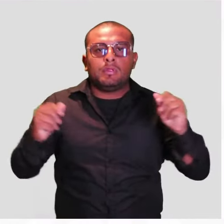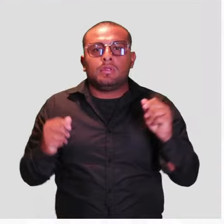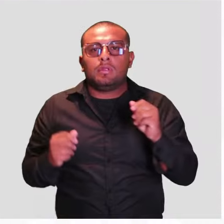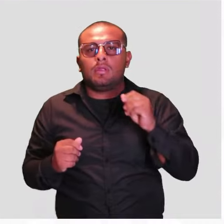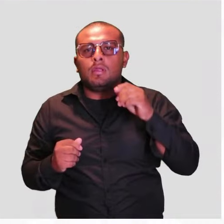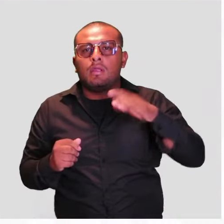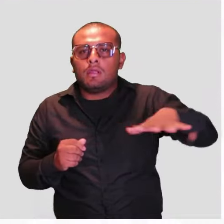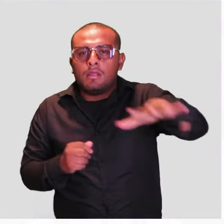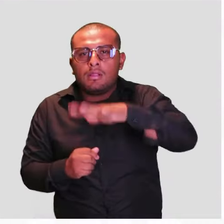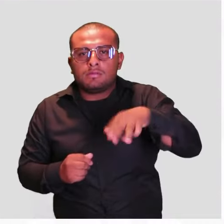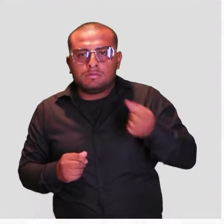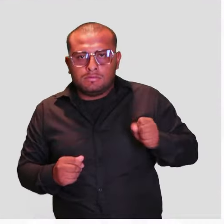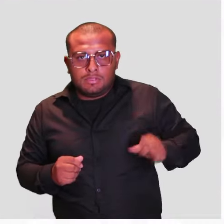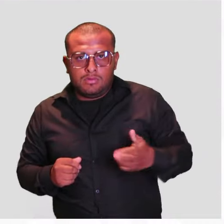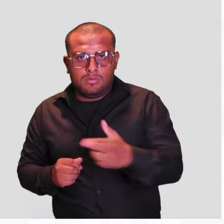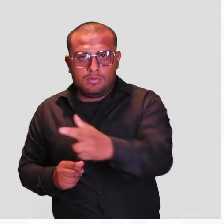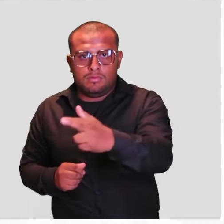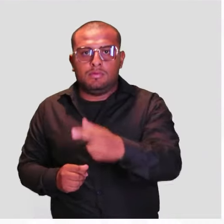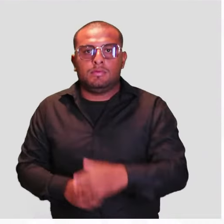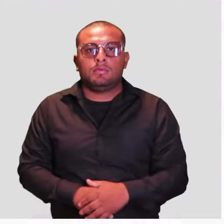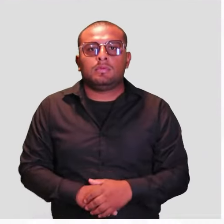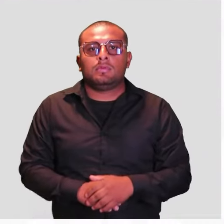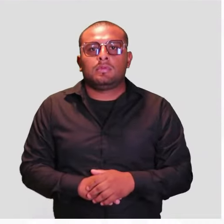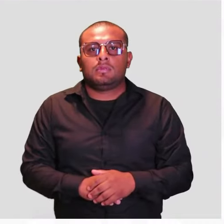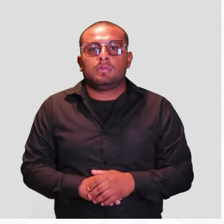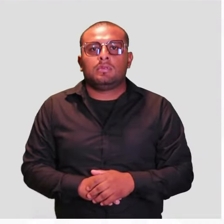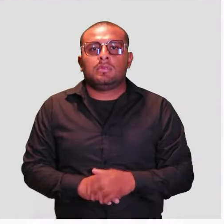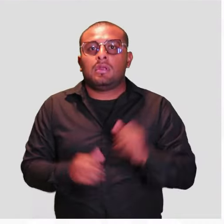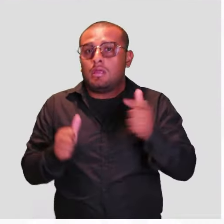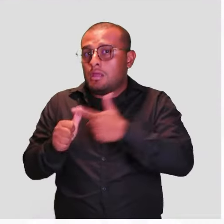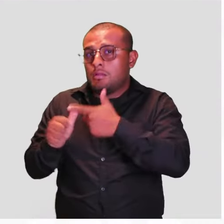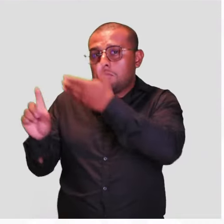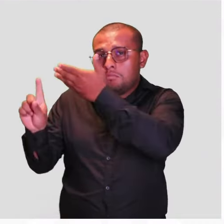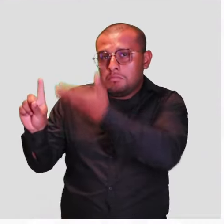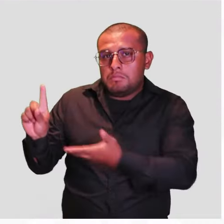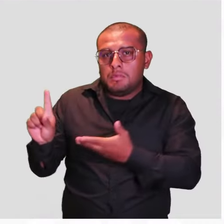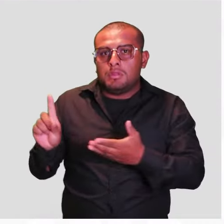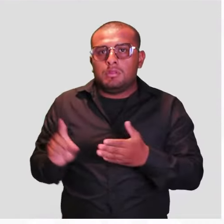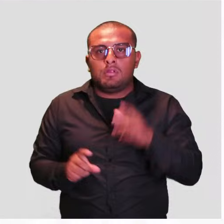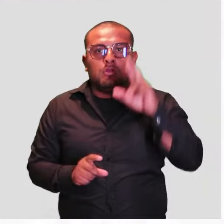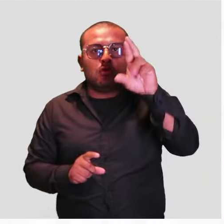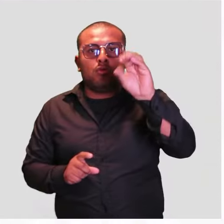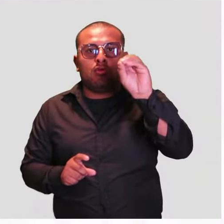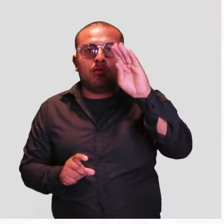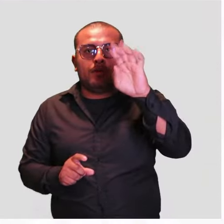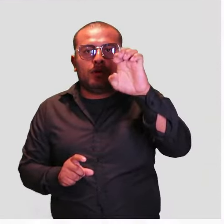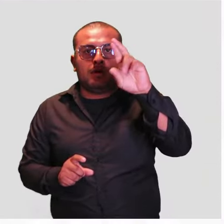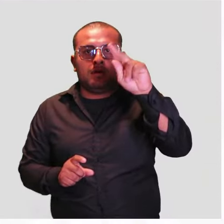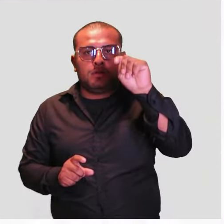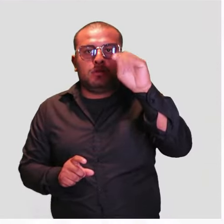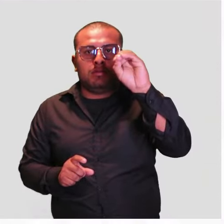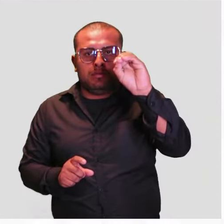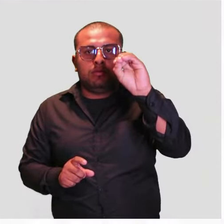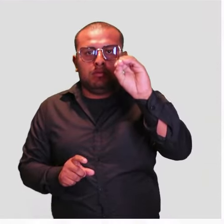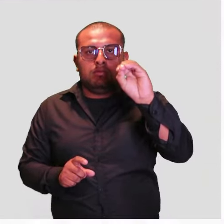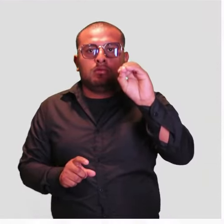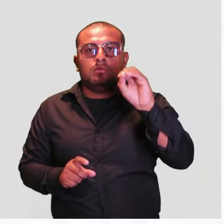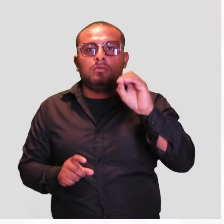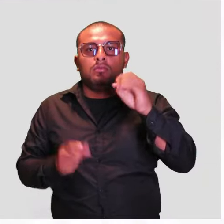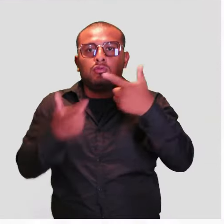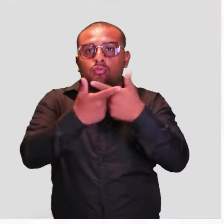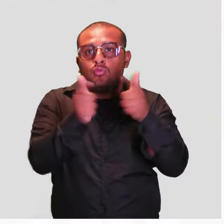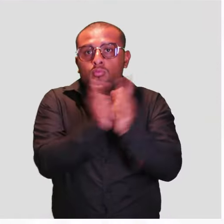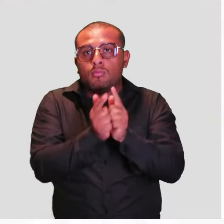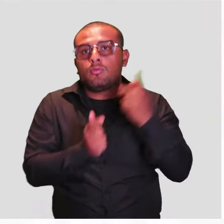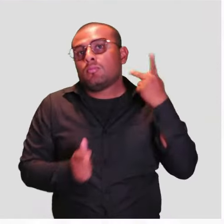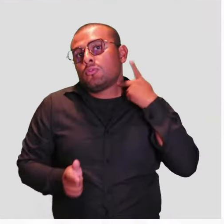en el sorteo, cedemos el uso de la voz al candidato Roberto Cabrera Valencia del Partido Acción Nacional. Candidato, cuenta usted con 2 minutos